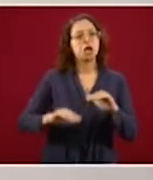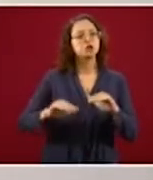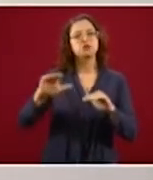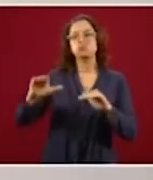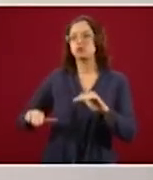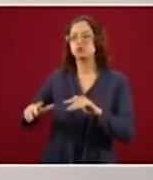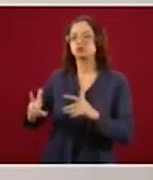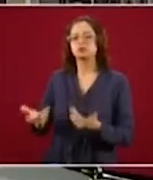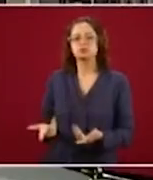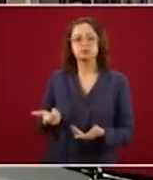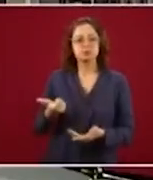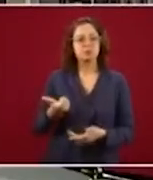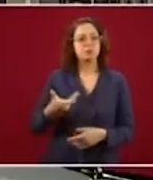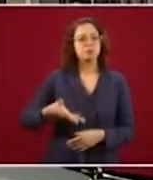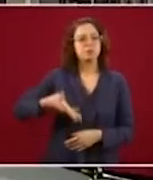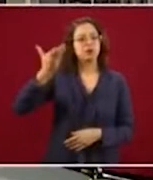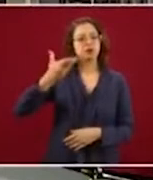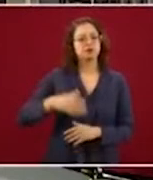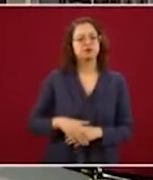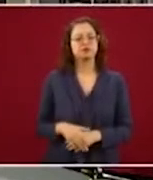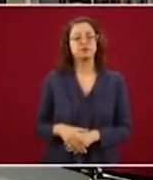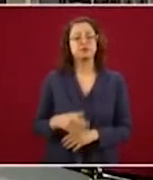a ver si está este